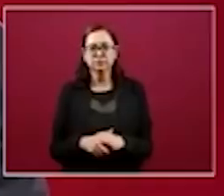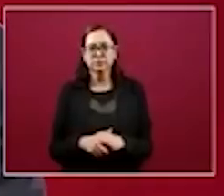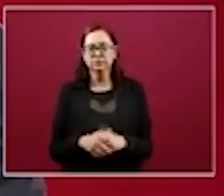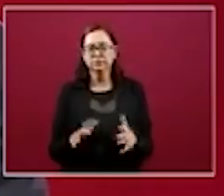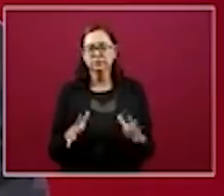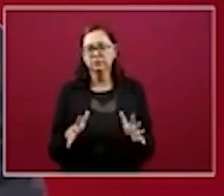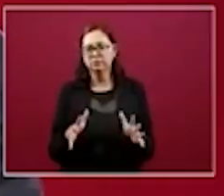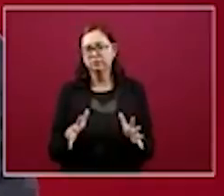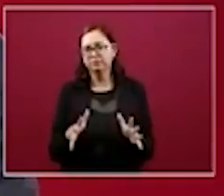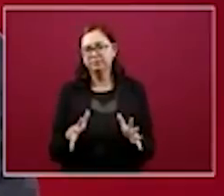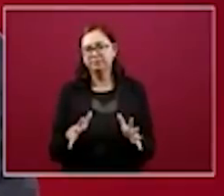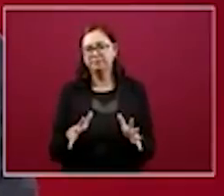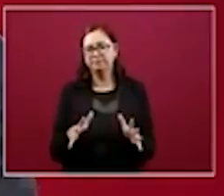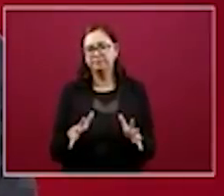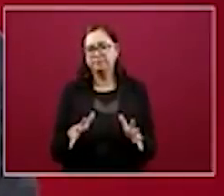alrededor de